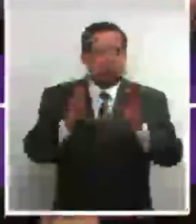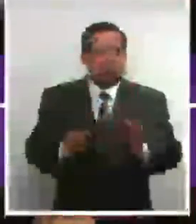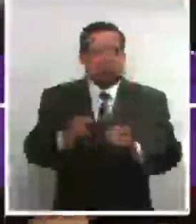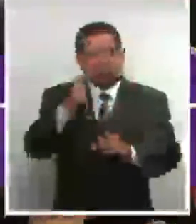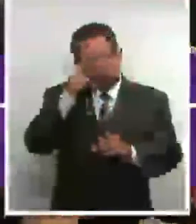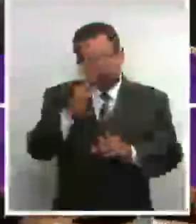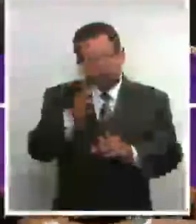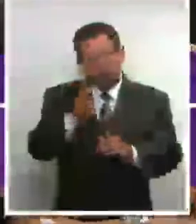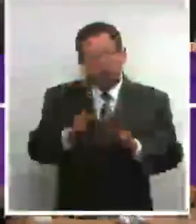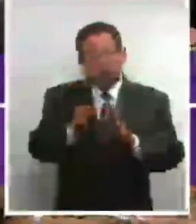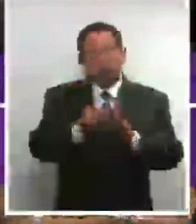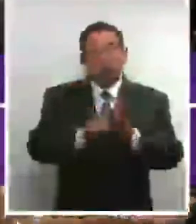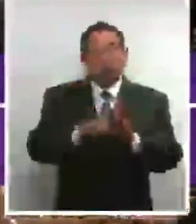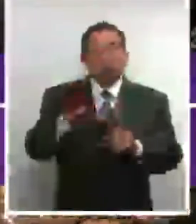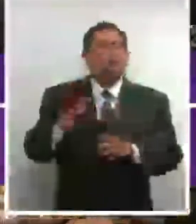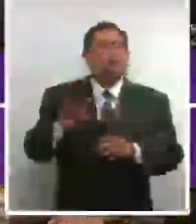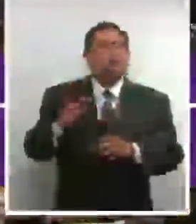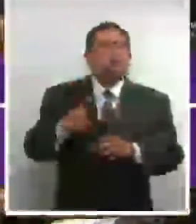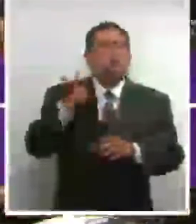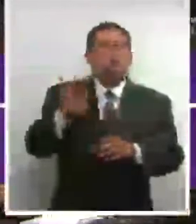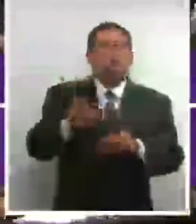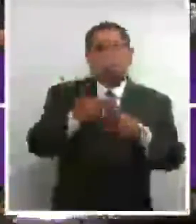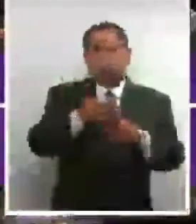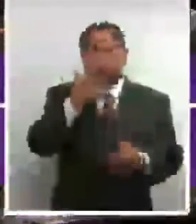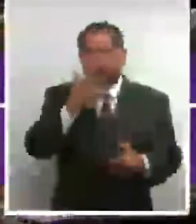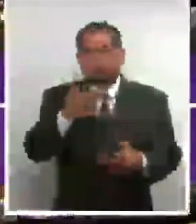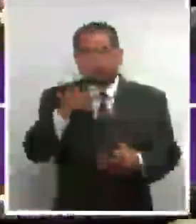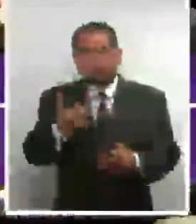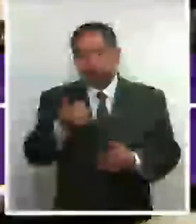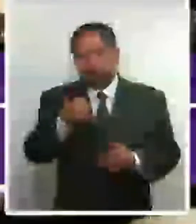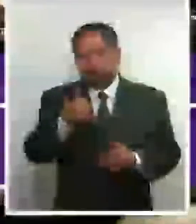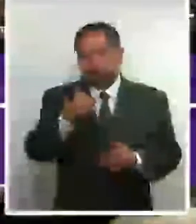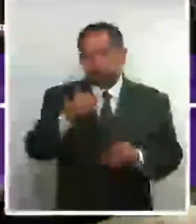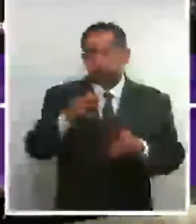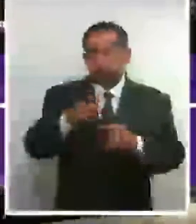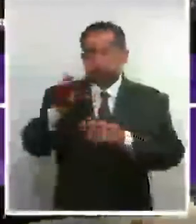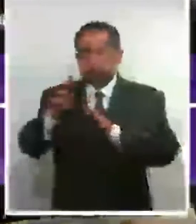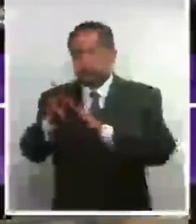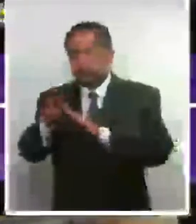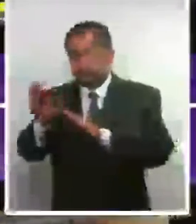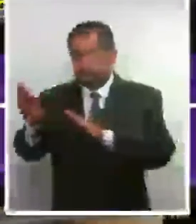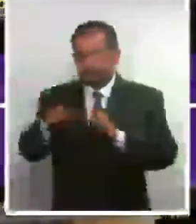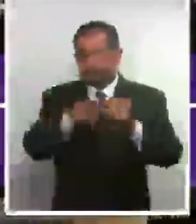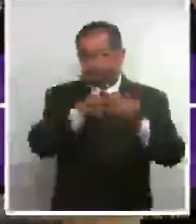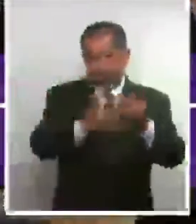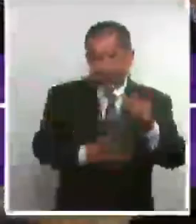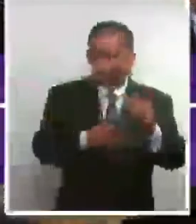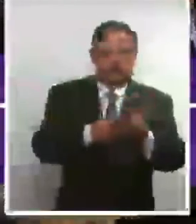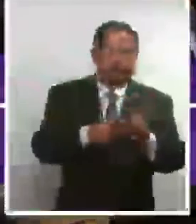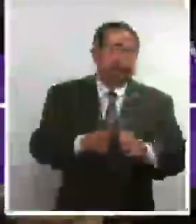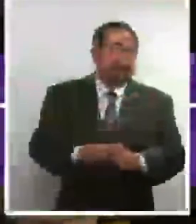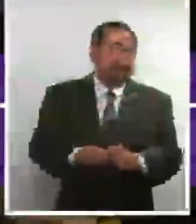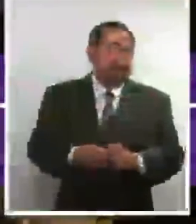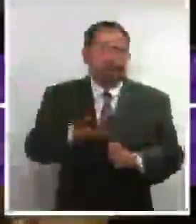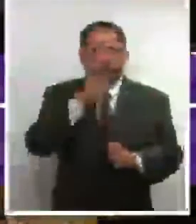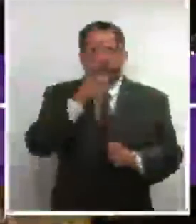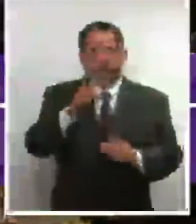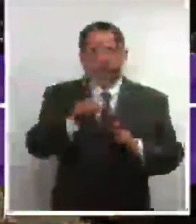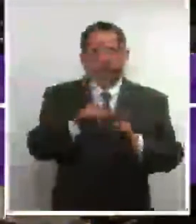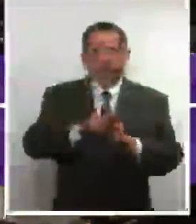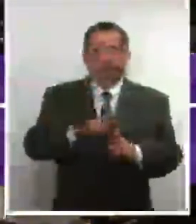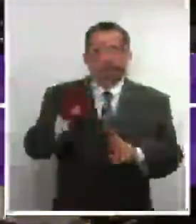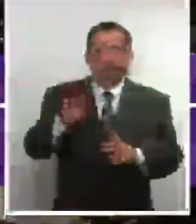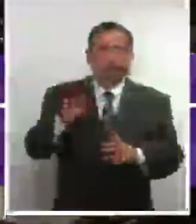a este artículo 48 en lo general y lo no reservado. Le comento que este artículo